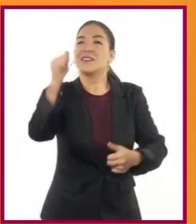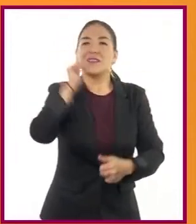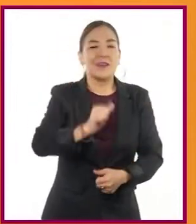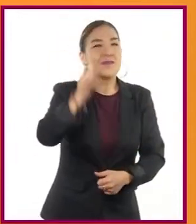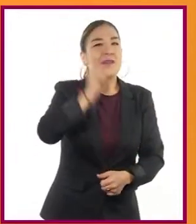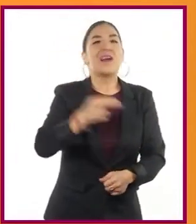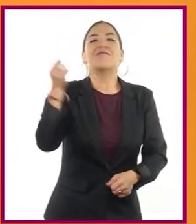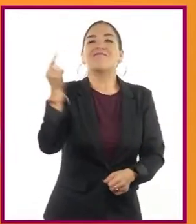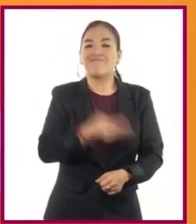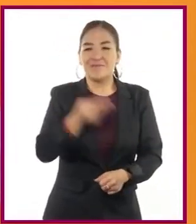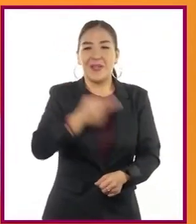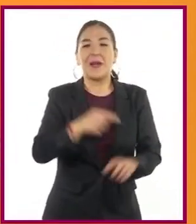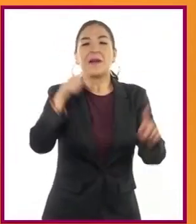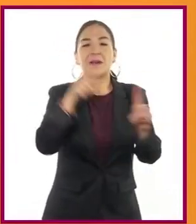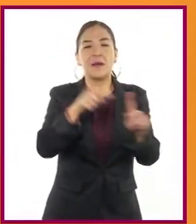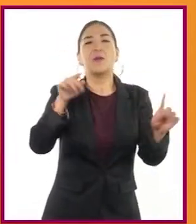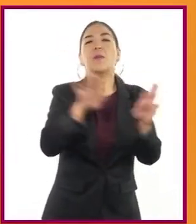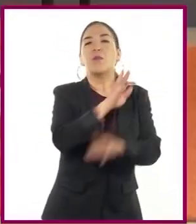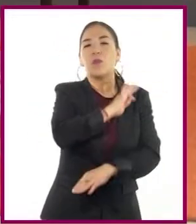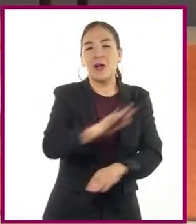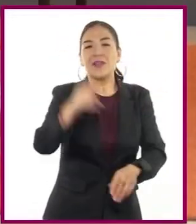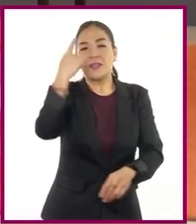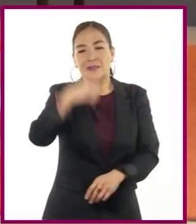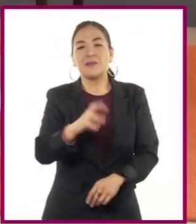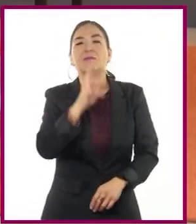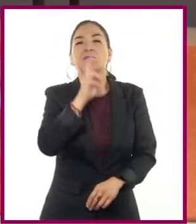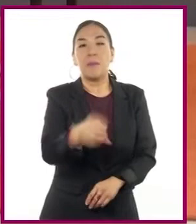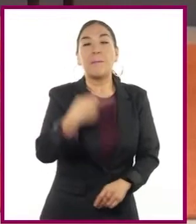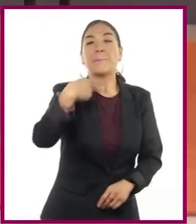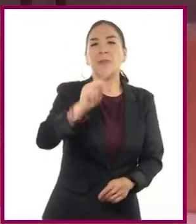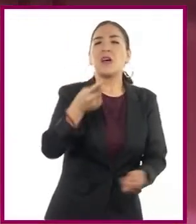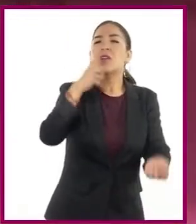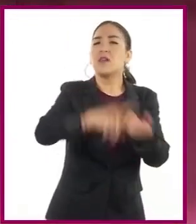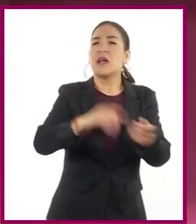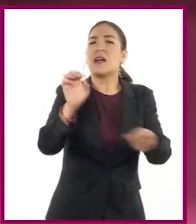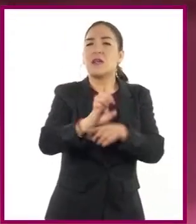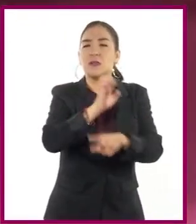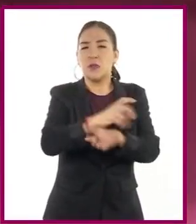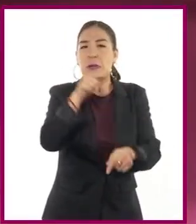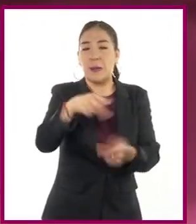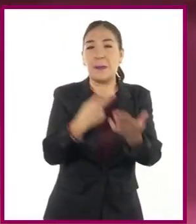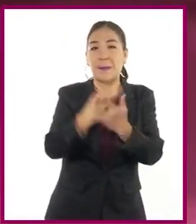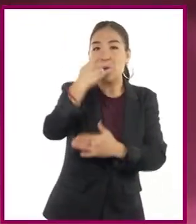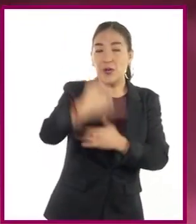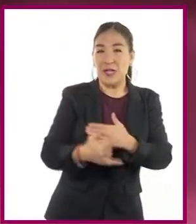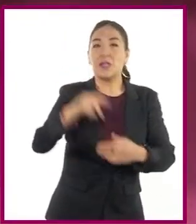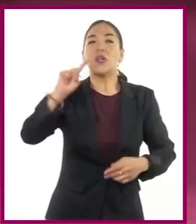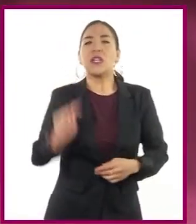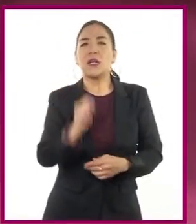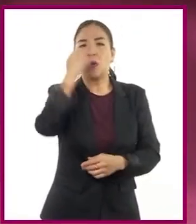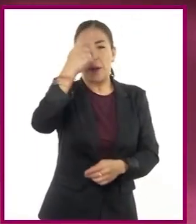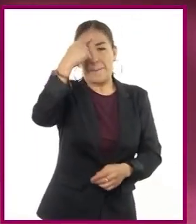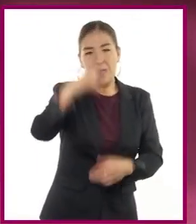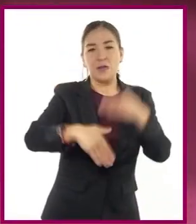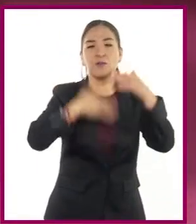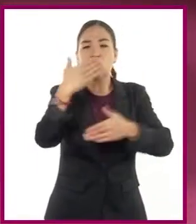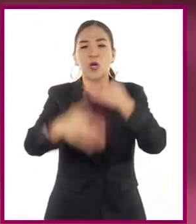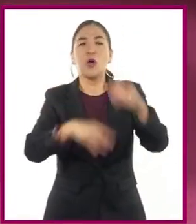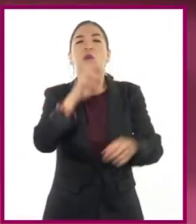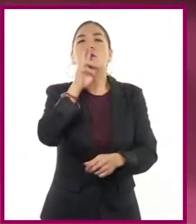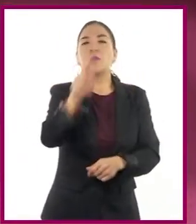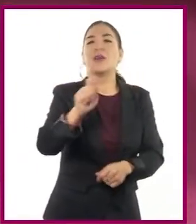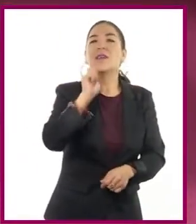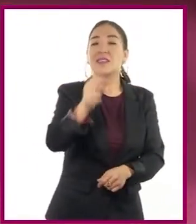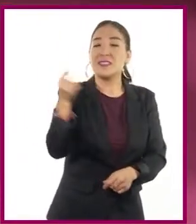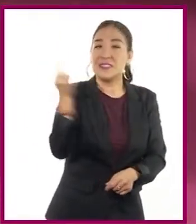tenemos necesidades que requerimos satisfacer. Pero entonces, ¿los proyectos tecnológicos de innovación responden a